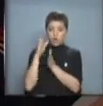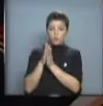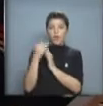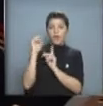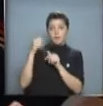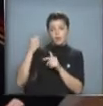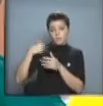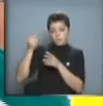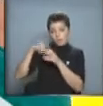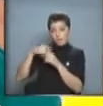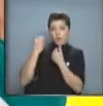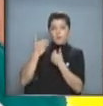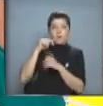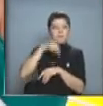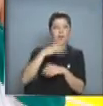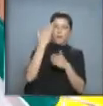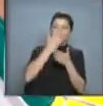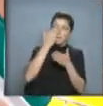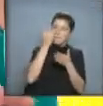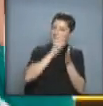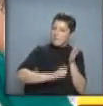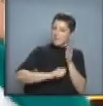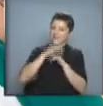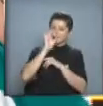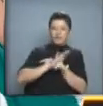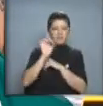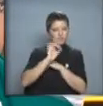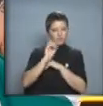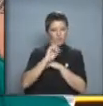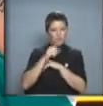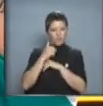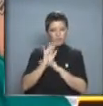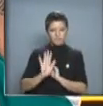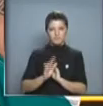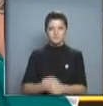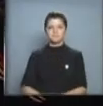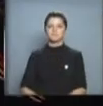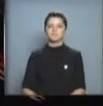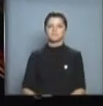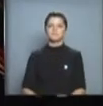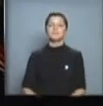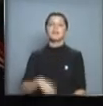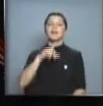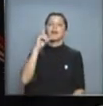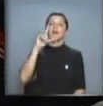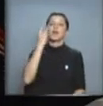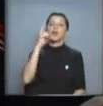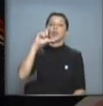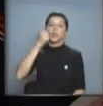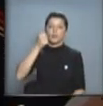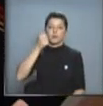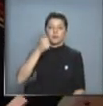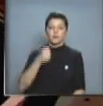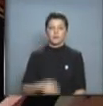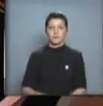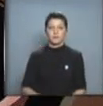un papel, hay un toda una cuestión legal atrás. Sí, dos muñecos de torta tengo atrás. Luca. Sí, bueno,